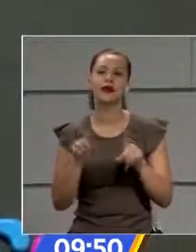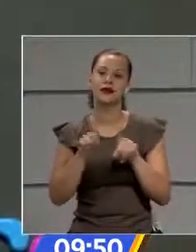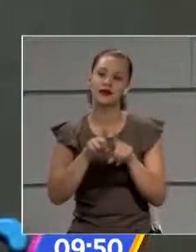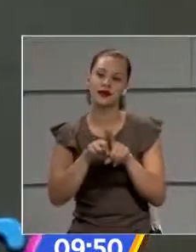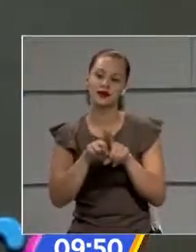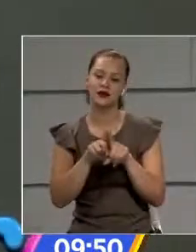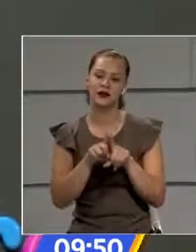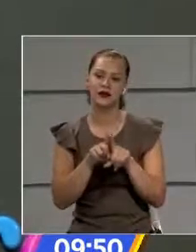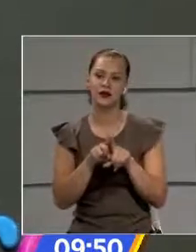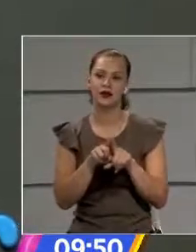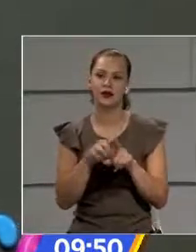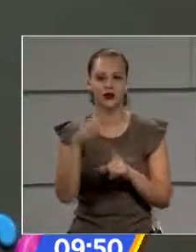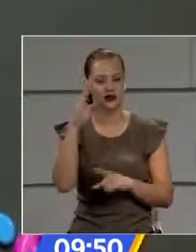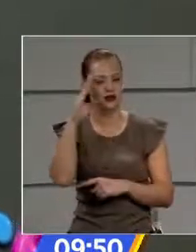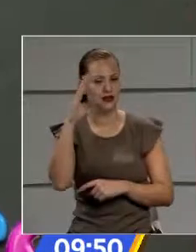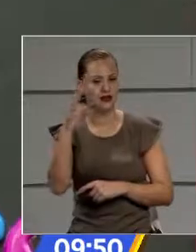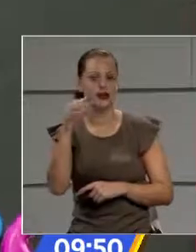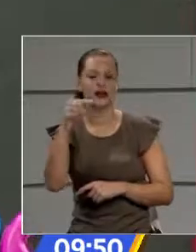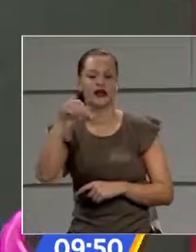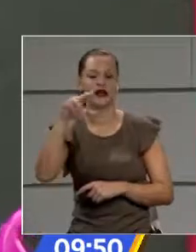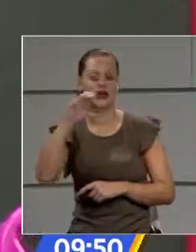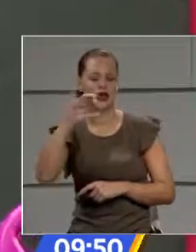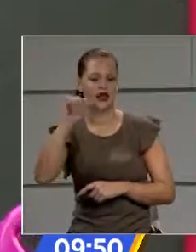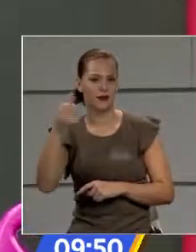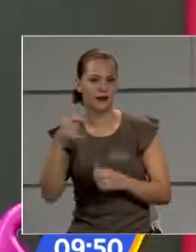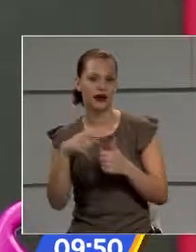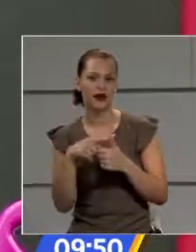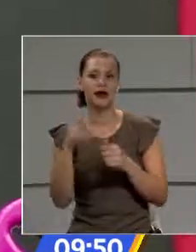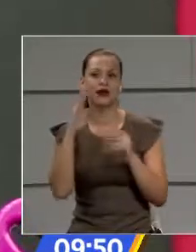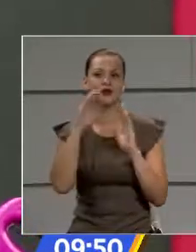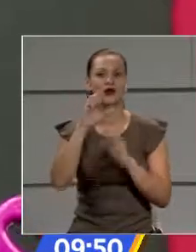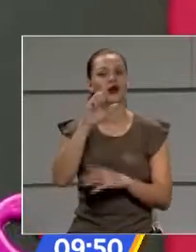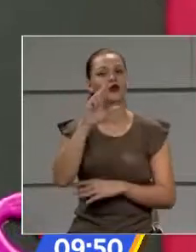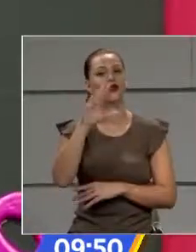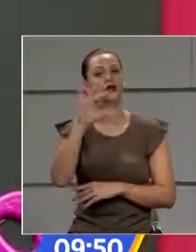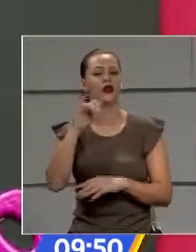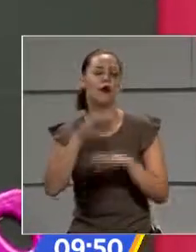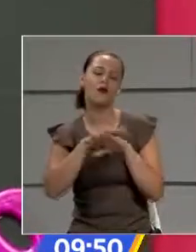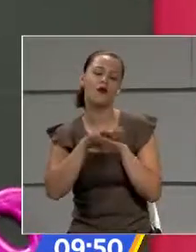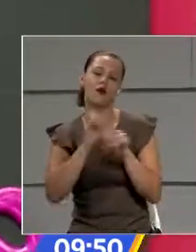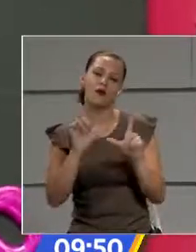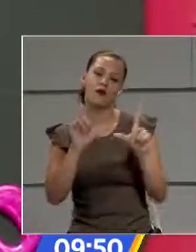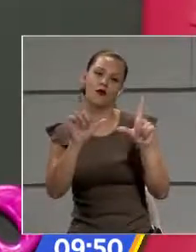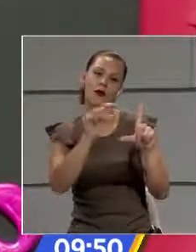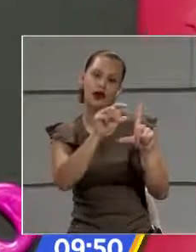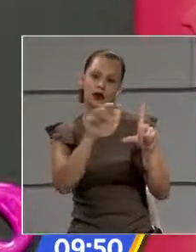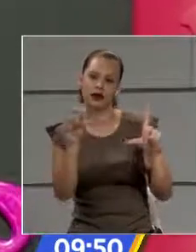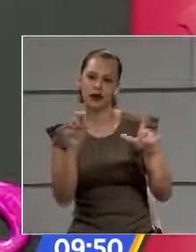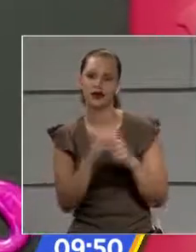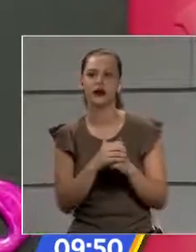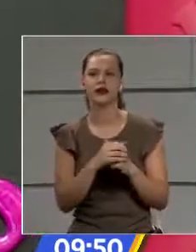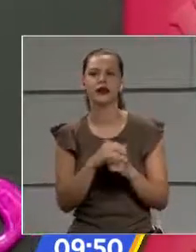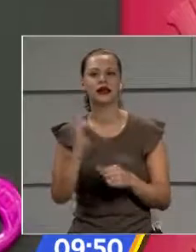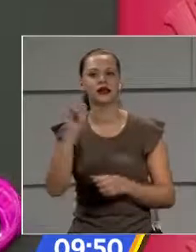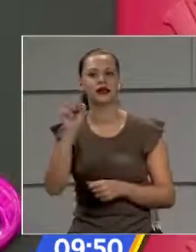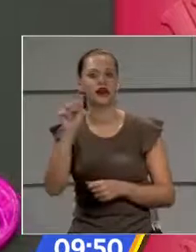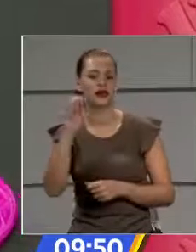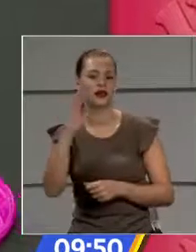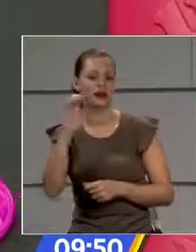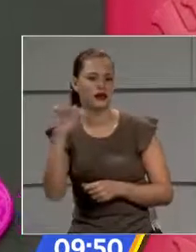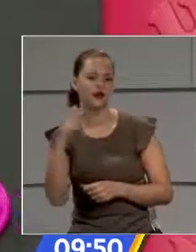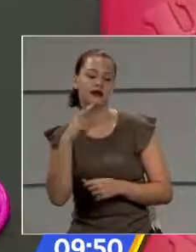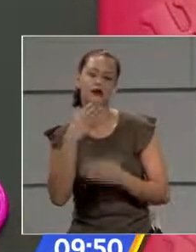Lucio, le saludo a Keka Jiménez, ahí está Lucía, que ahora nos pedían que por favor lo pusiéramos en la pizarra, a Isabel Salgado, que dice